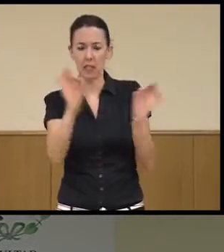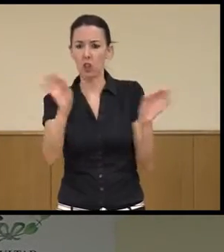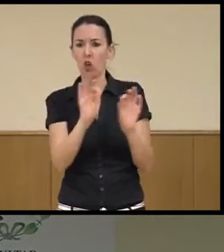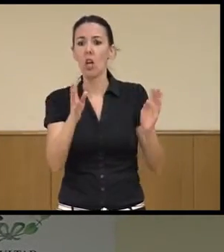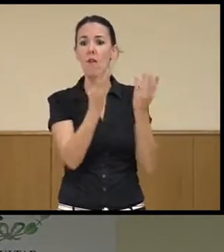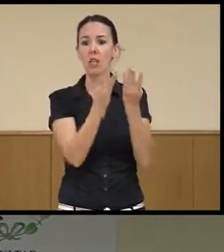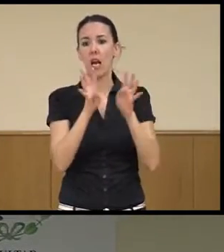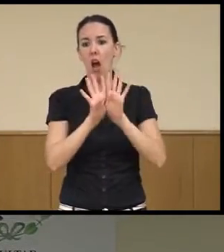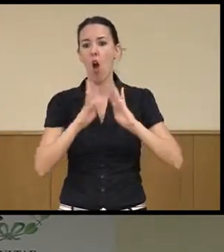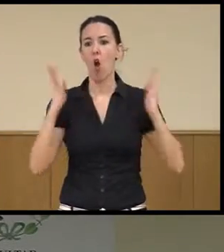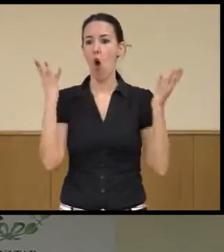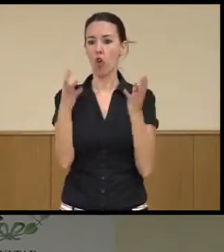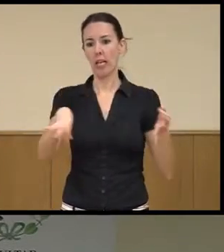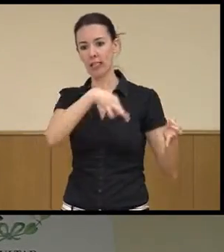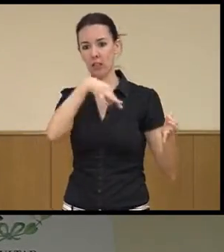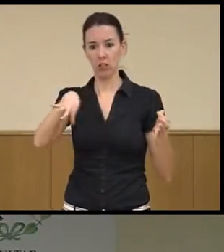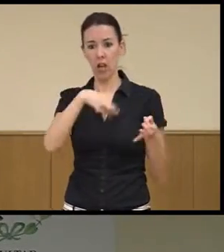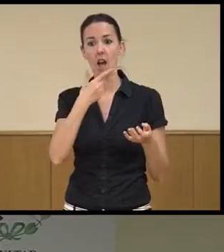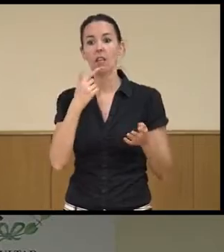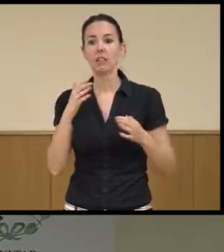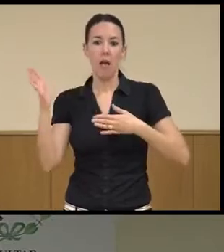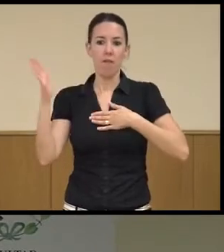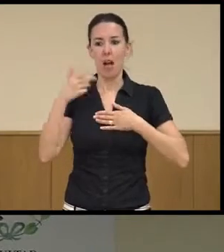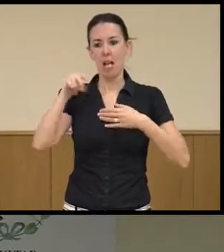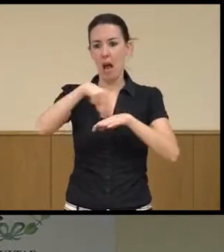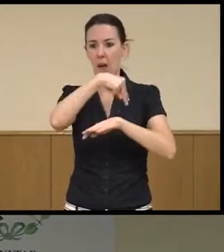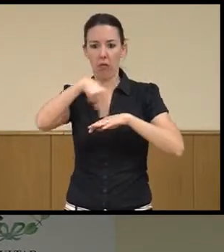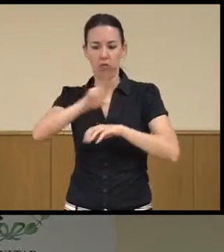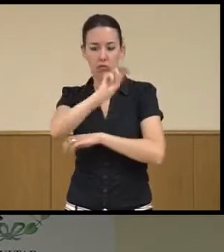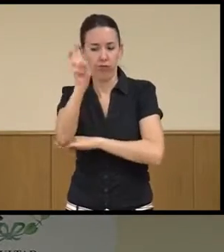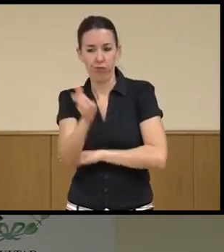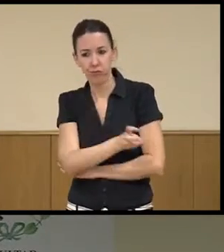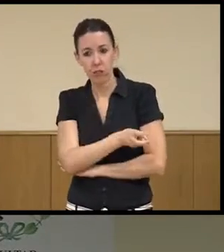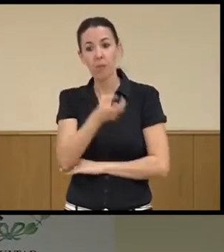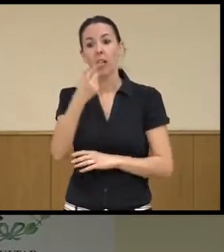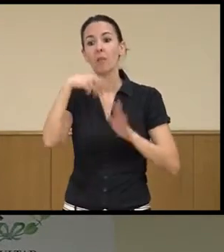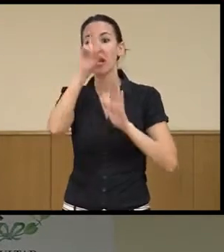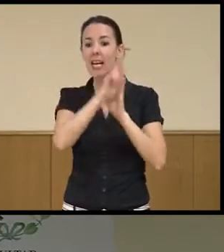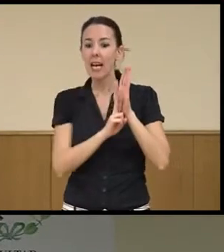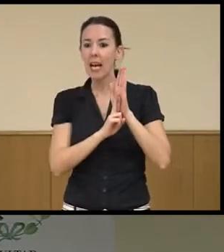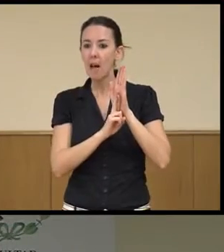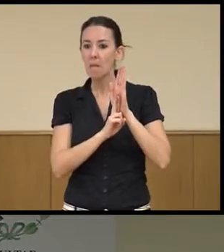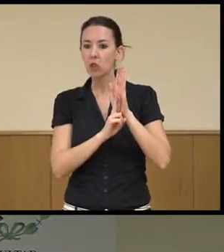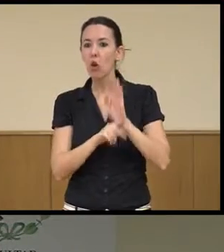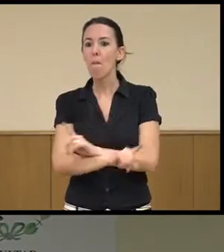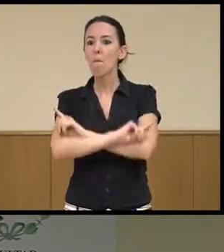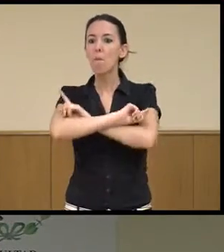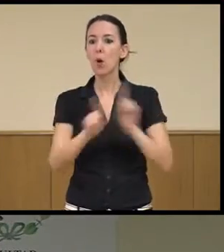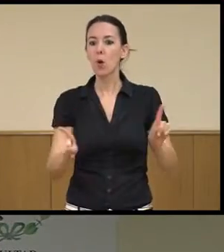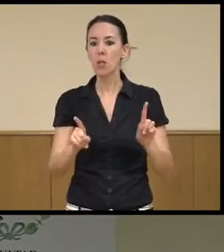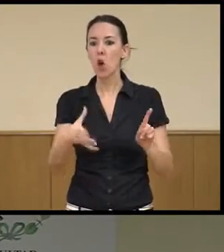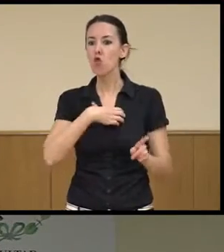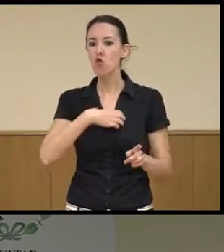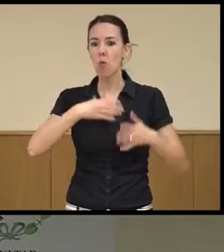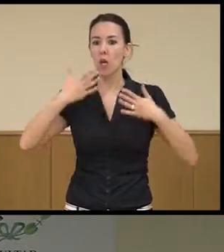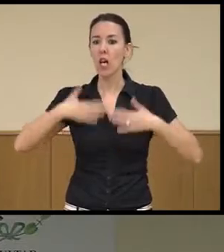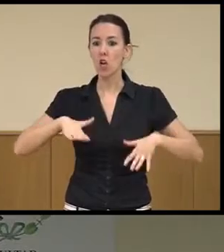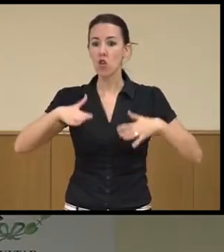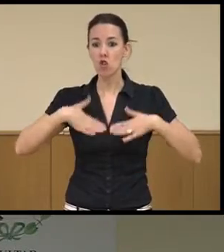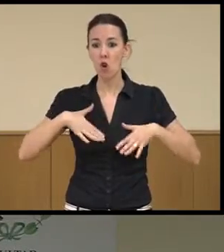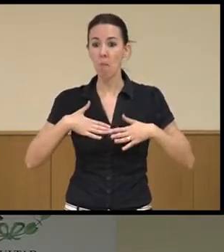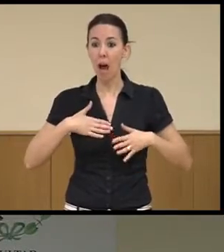destacado, se bailaban sobre todo minuetes y contradanzas, y un detallado reglamento en el que se prohibía que nadie vista el traje que no